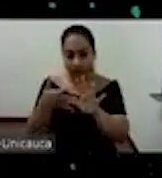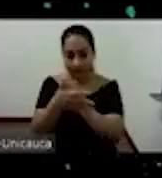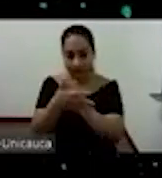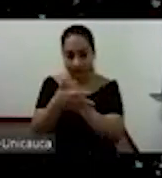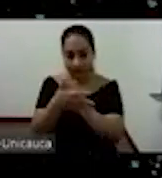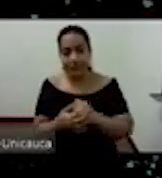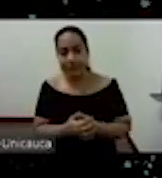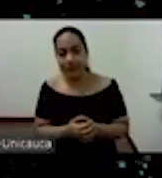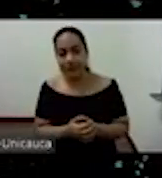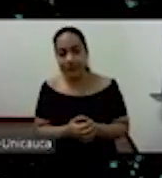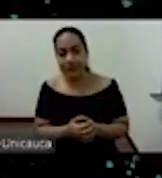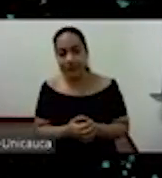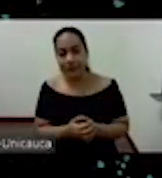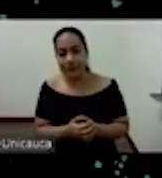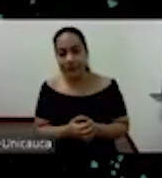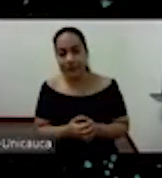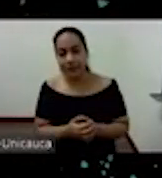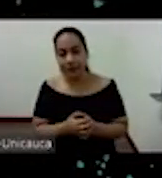Siguiente.